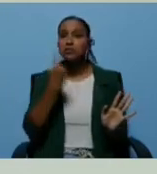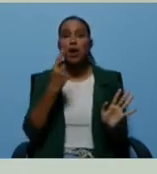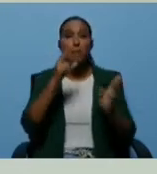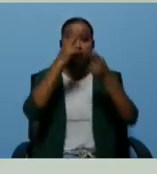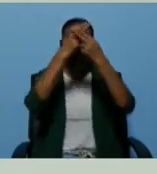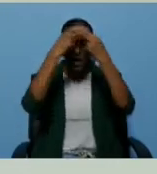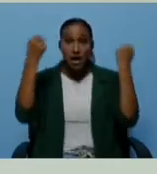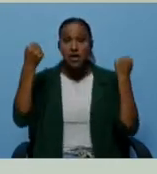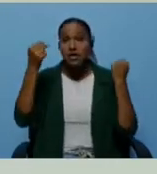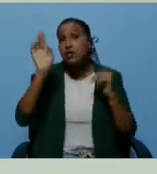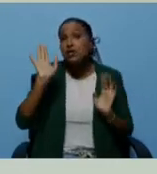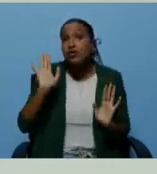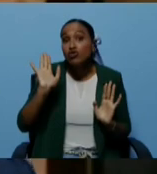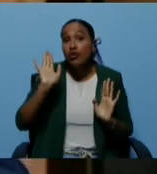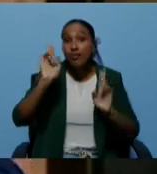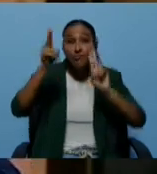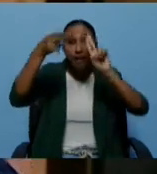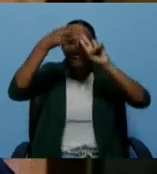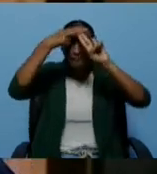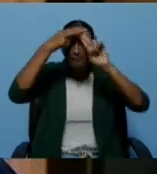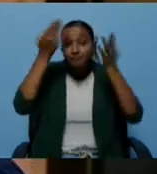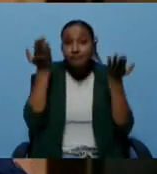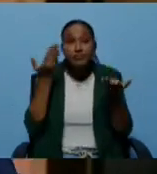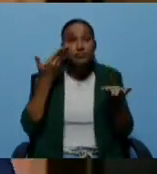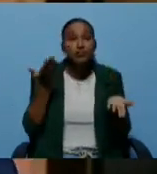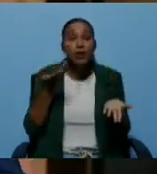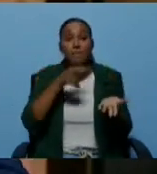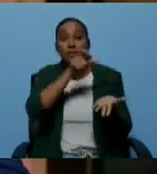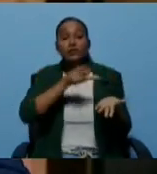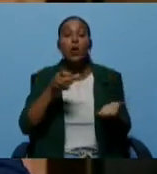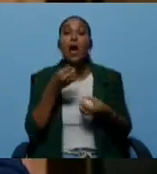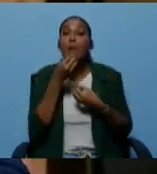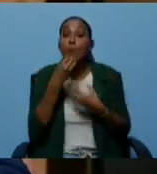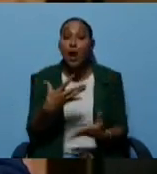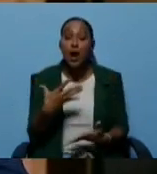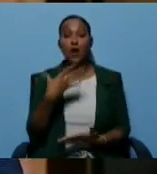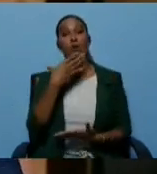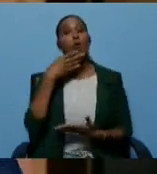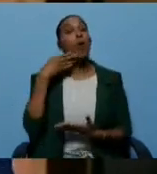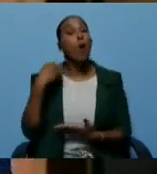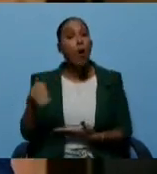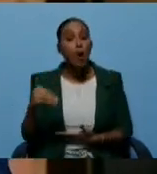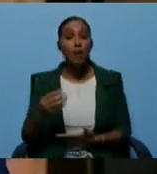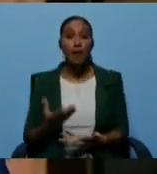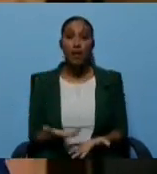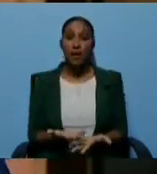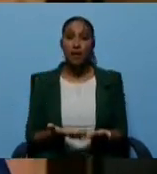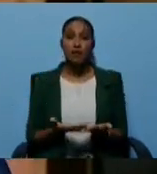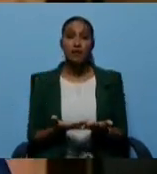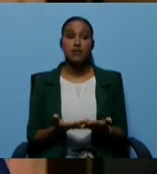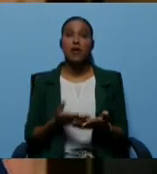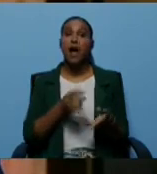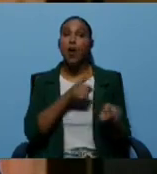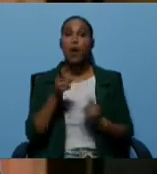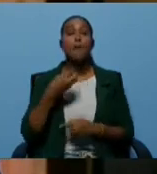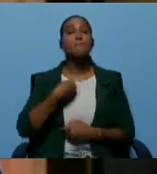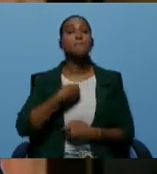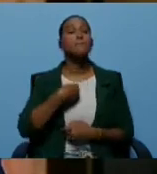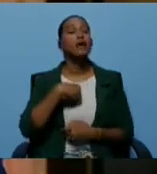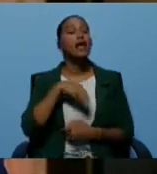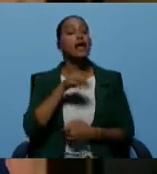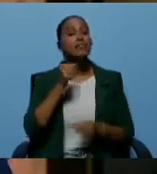inocentes personas de buena voluntad, jóvenes, miembros de cuerpos de seguridad del